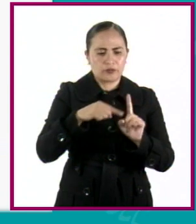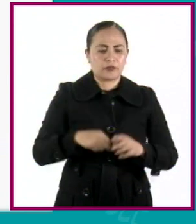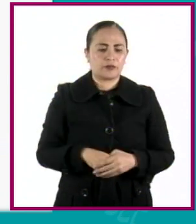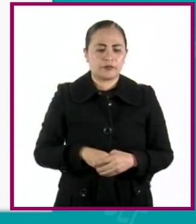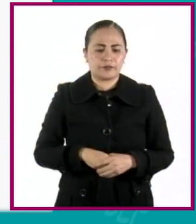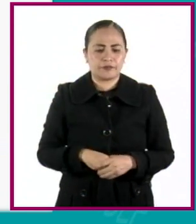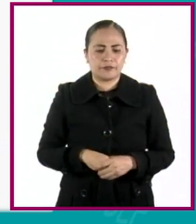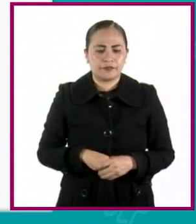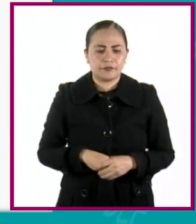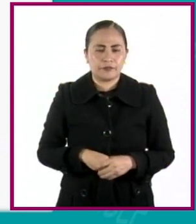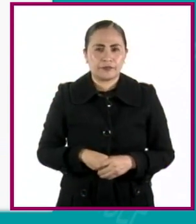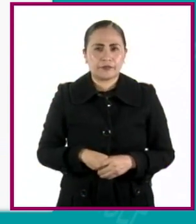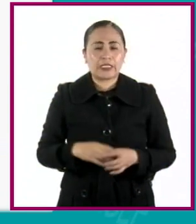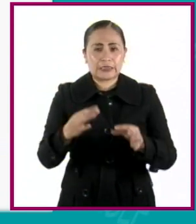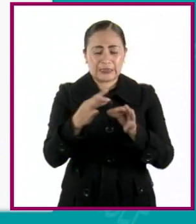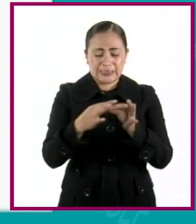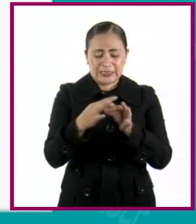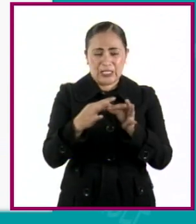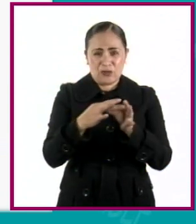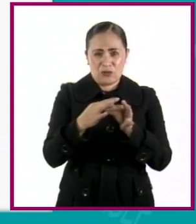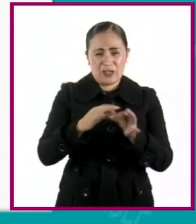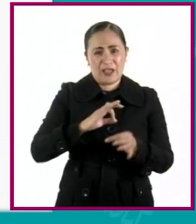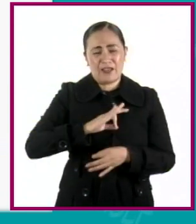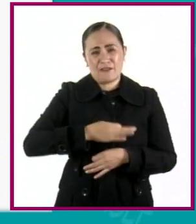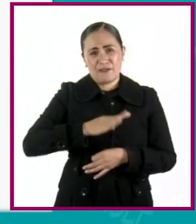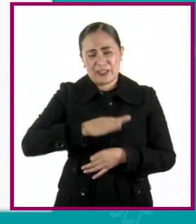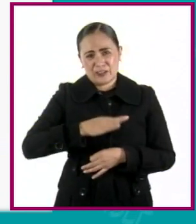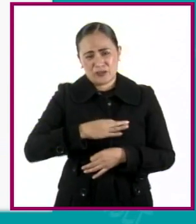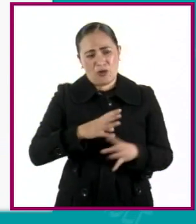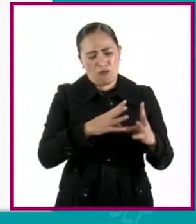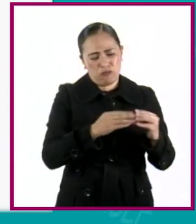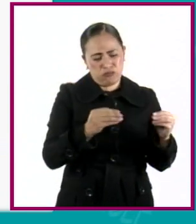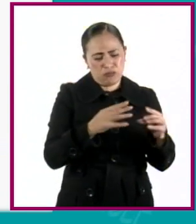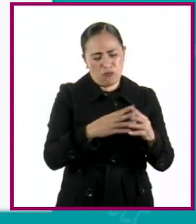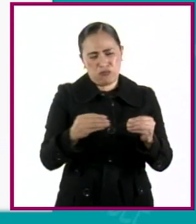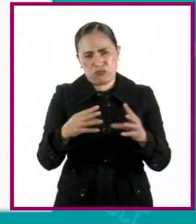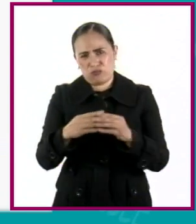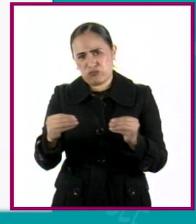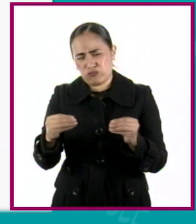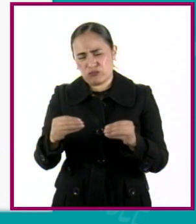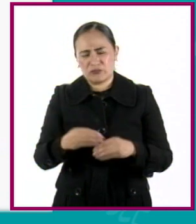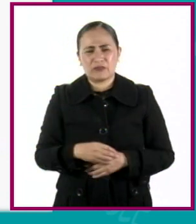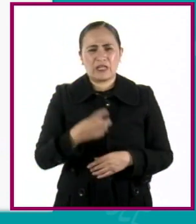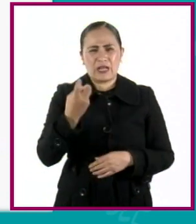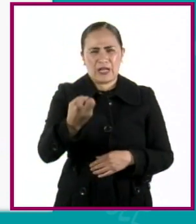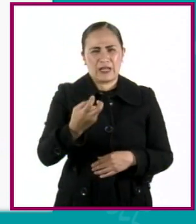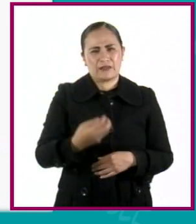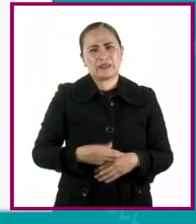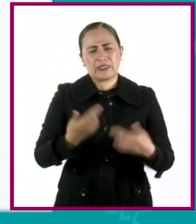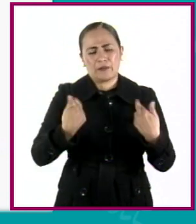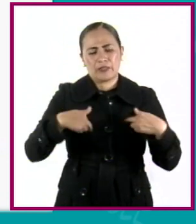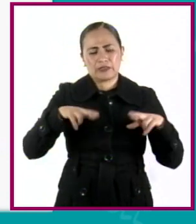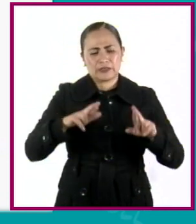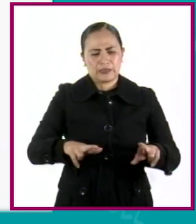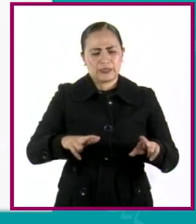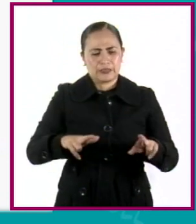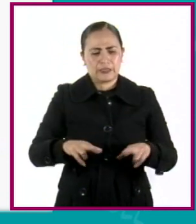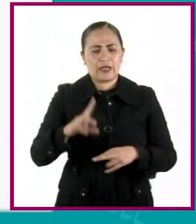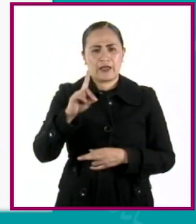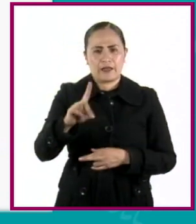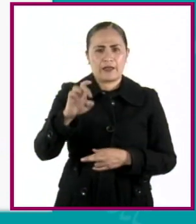células infectadas se mueren principalmente por el sistema inmune. Aquí lo representamos por un término simple como